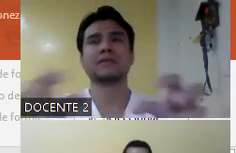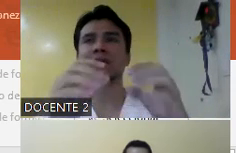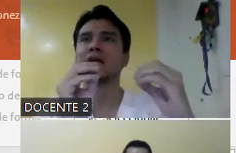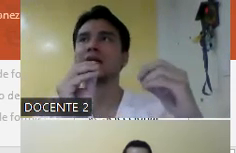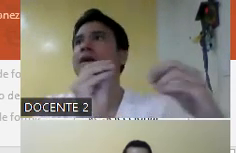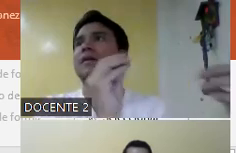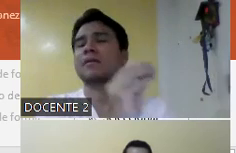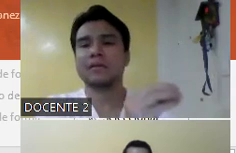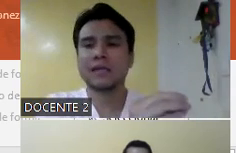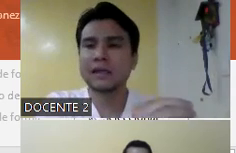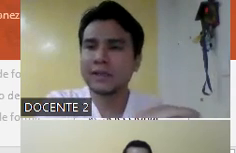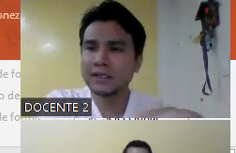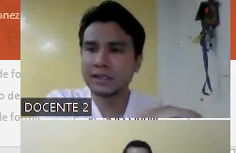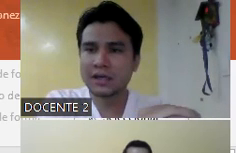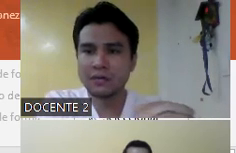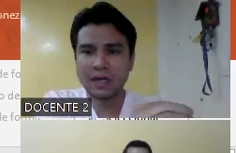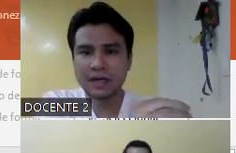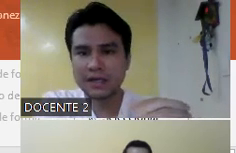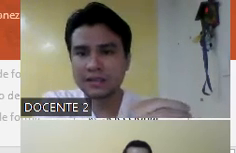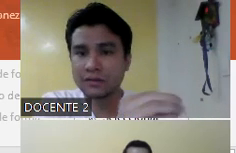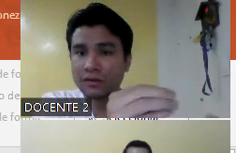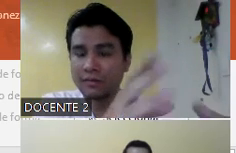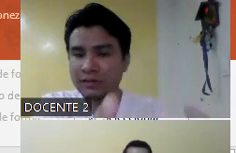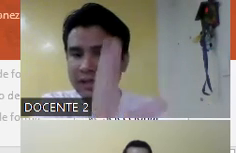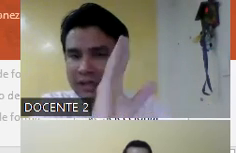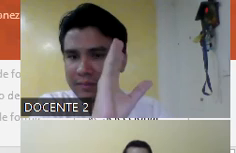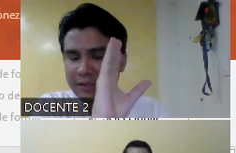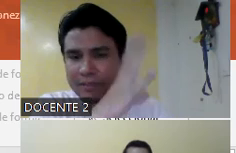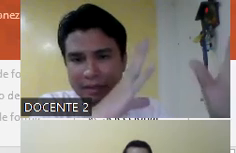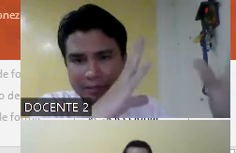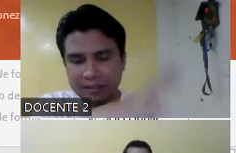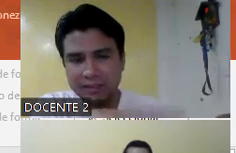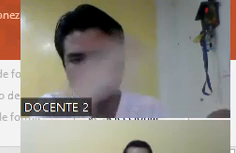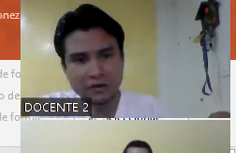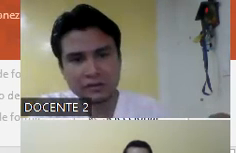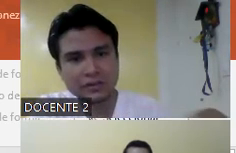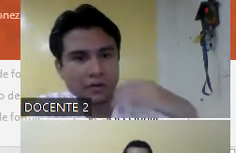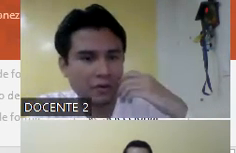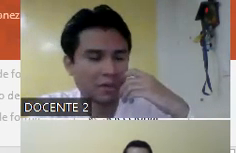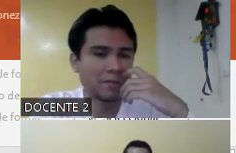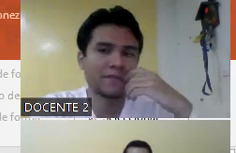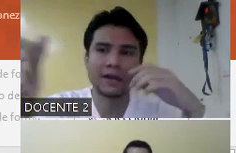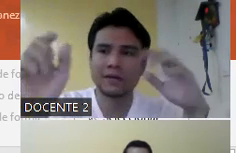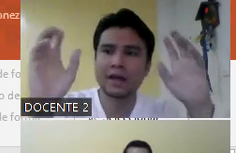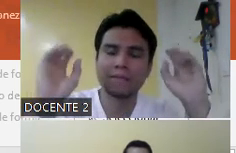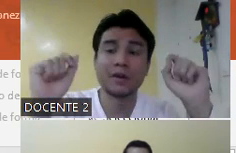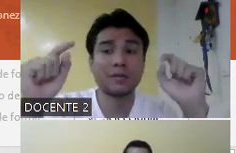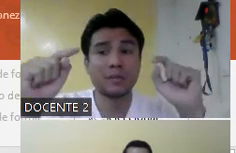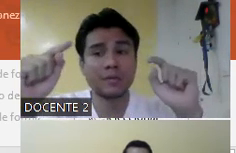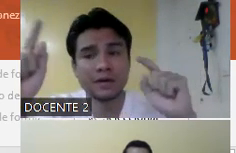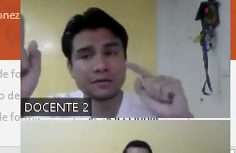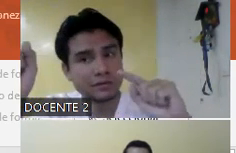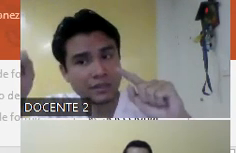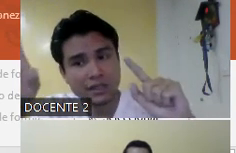analgésicos. Tal vez tratar con un analgésico noble, los hay en el principal, paracetamol o si no un ibuprofeno ya. Pero